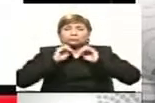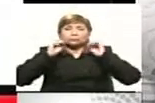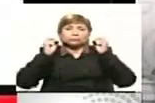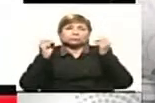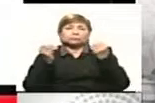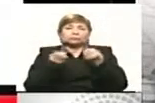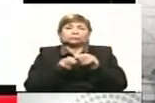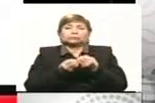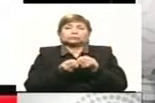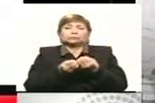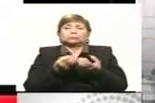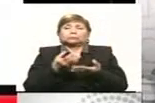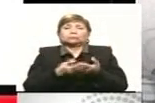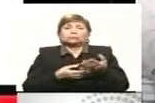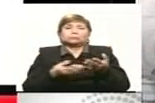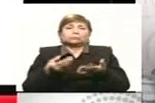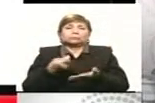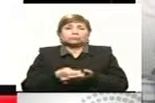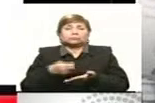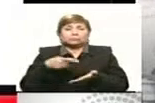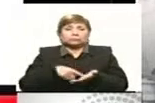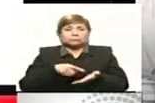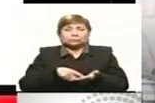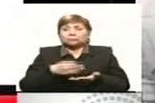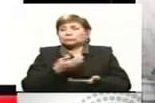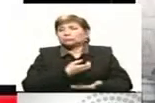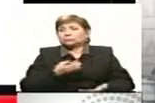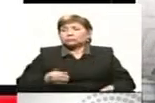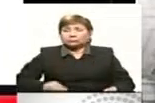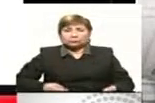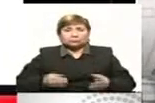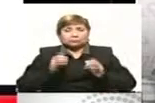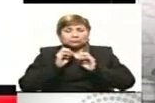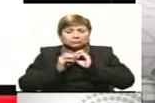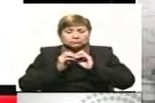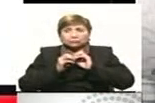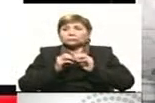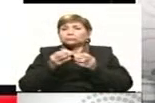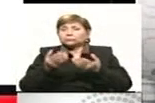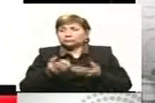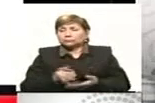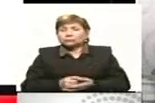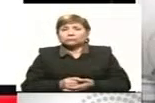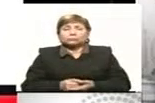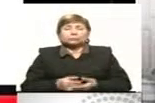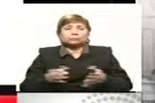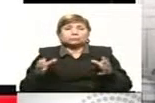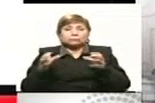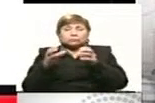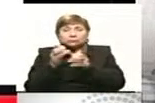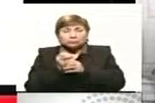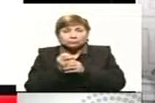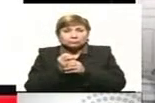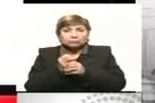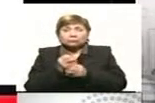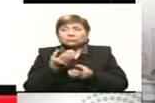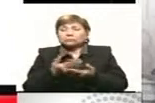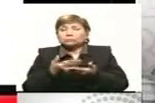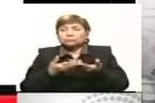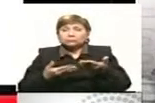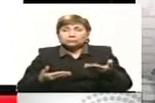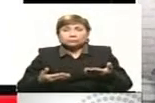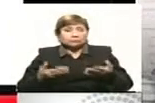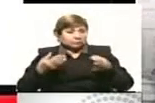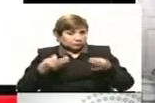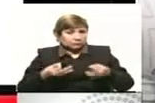el supervisor de contrataciones del Estado, regula, digamos, ¿cierto?, al conjunto de entidades públicas,